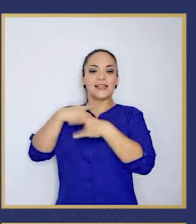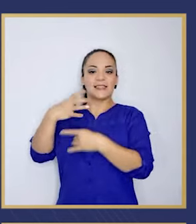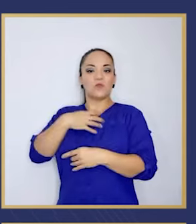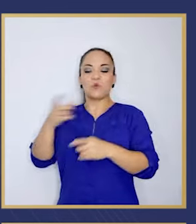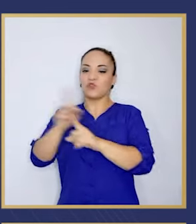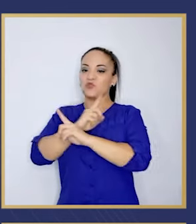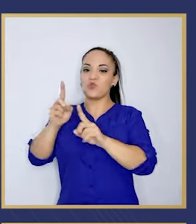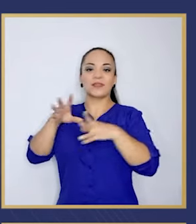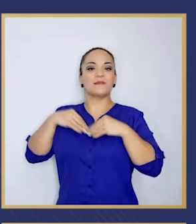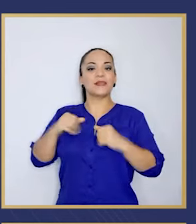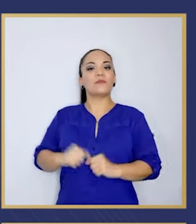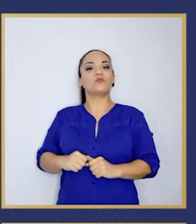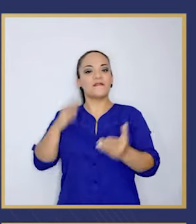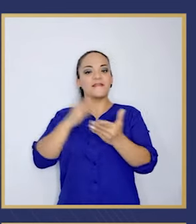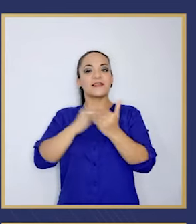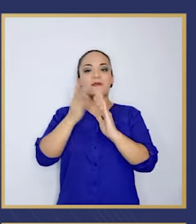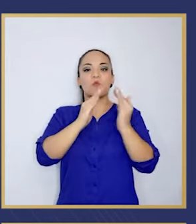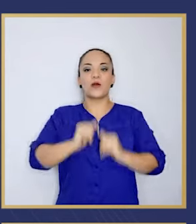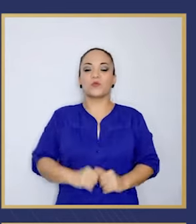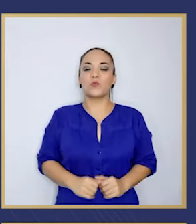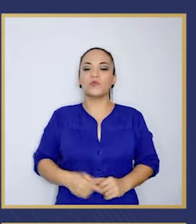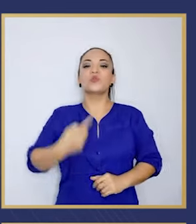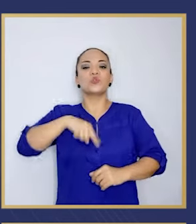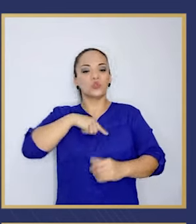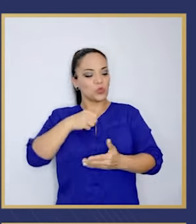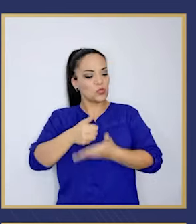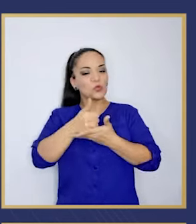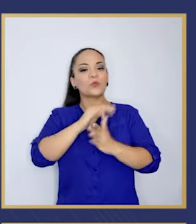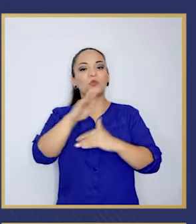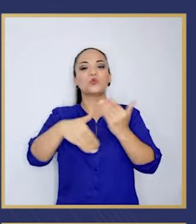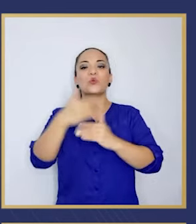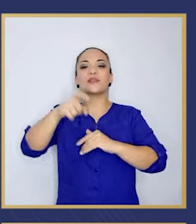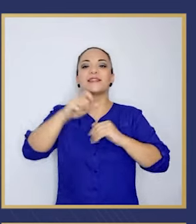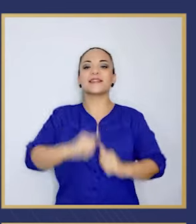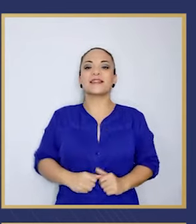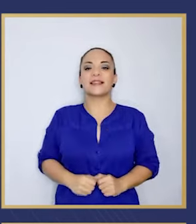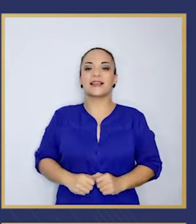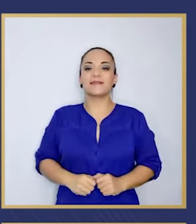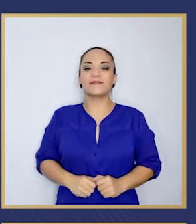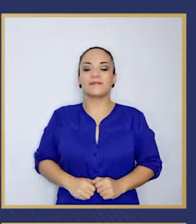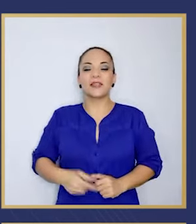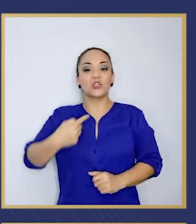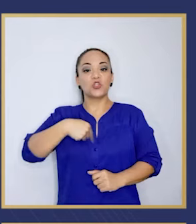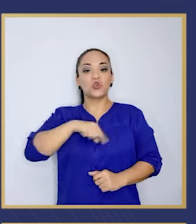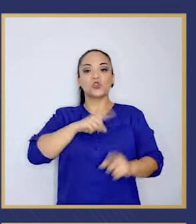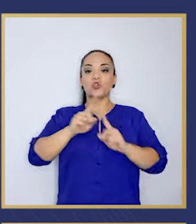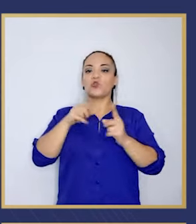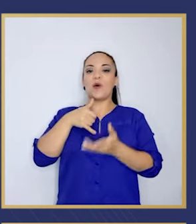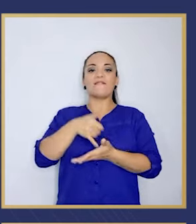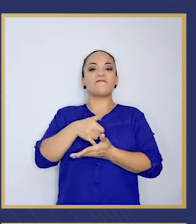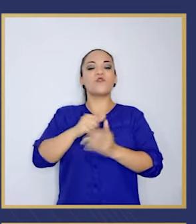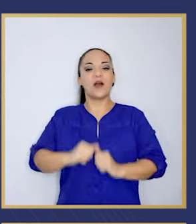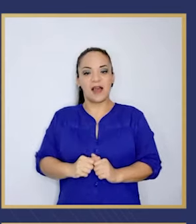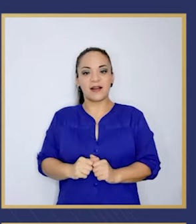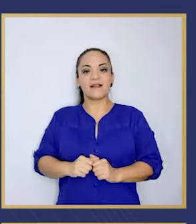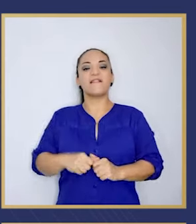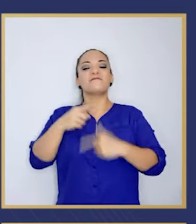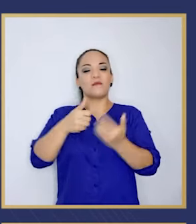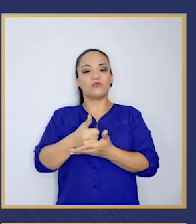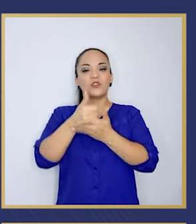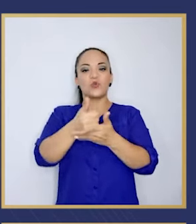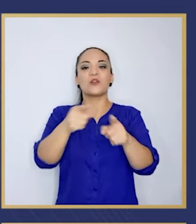nefastos para golpear al pueblo. Así es que cuenten con nosotros, porque nosotros no vamos a